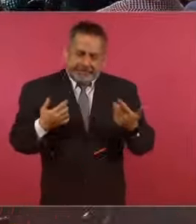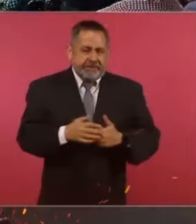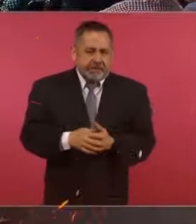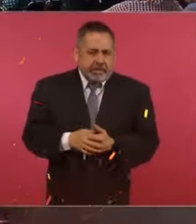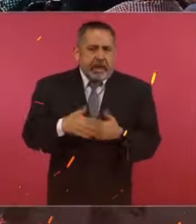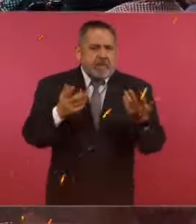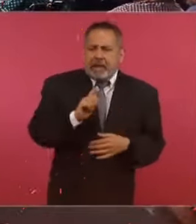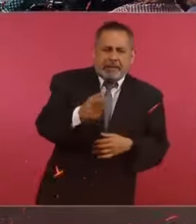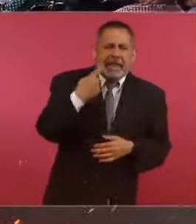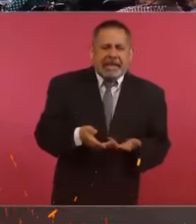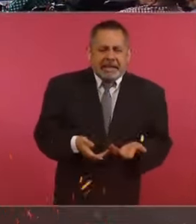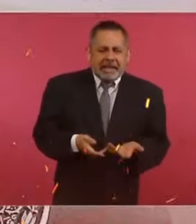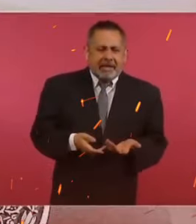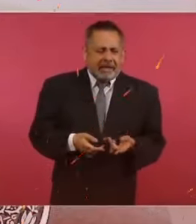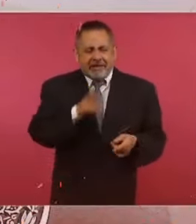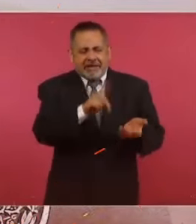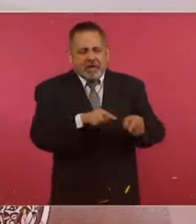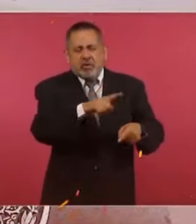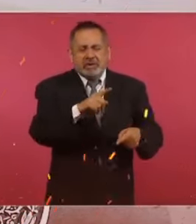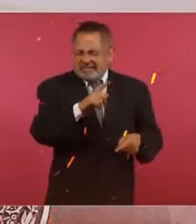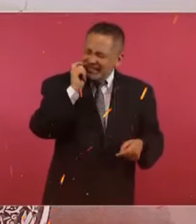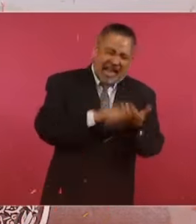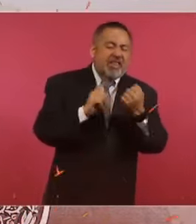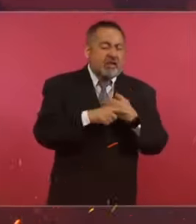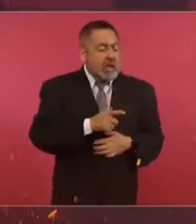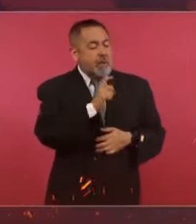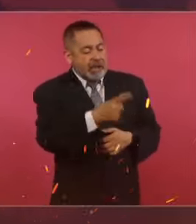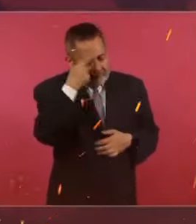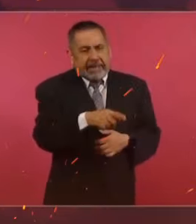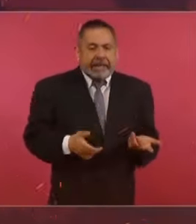Entonces, ¿para qué les pagan? ¿Qué son, al final de cuentas?